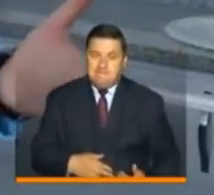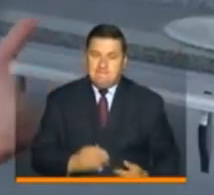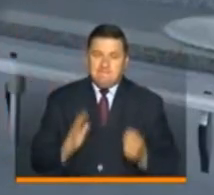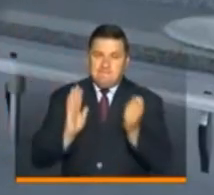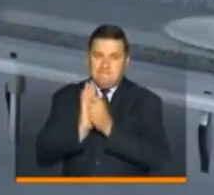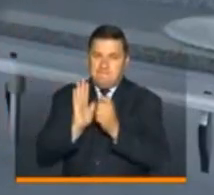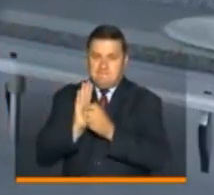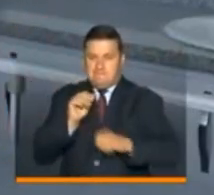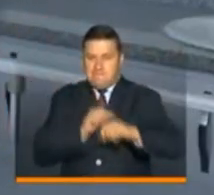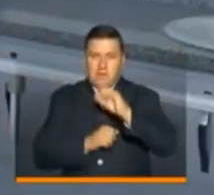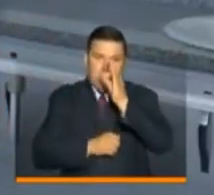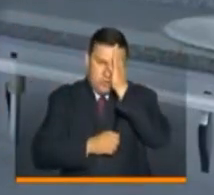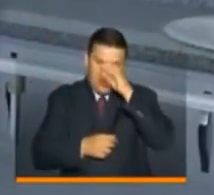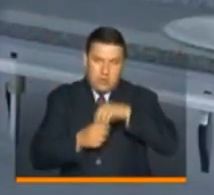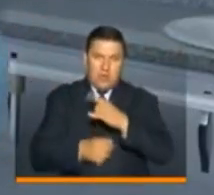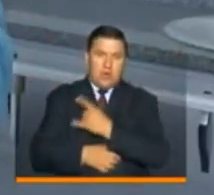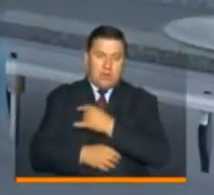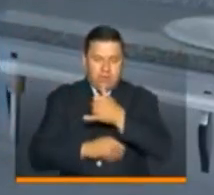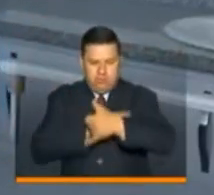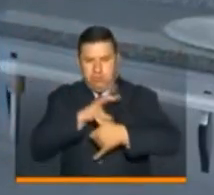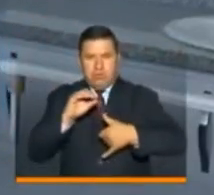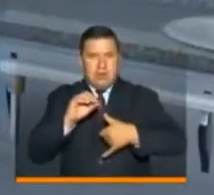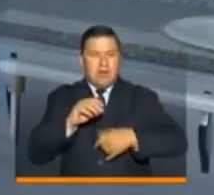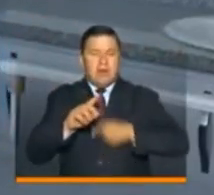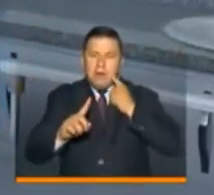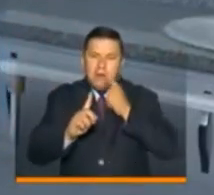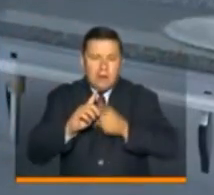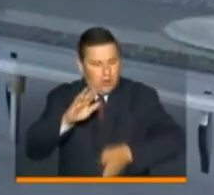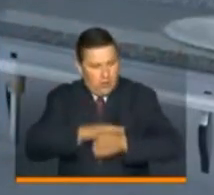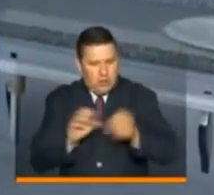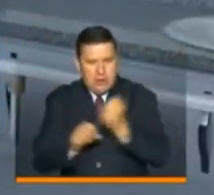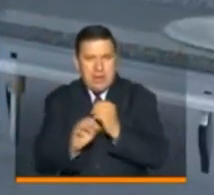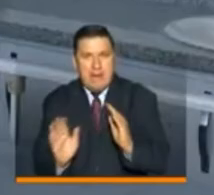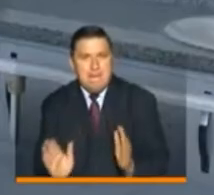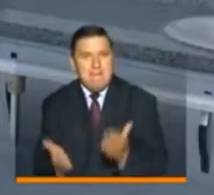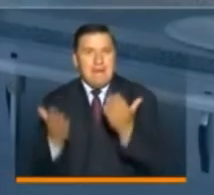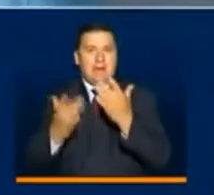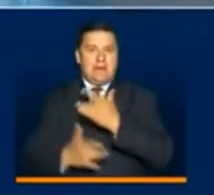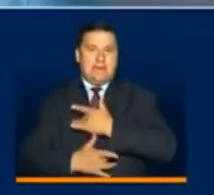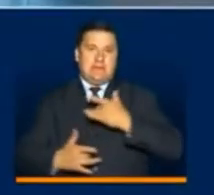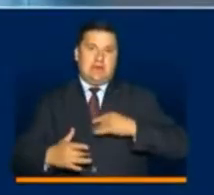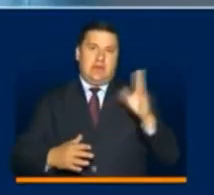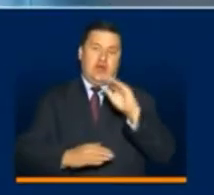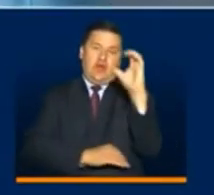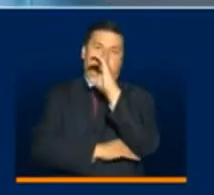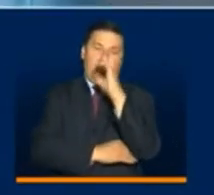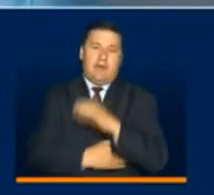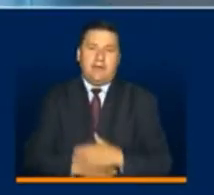de este renovado Hospital Universitario del Caribe, seguimos trabajando por el mejoramiento de la salud de todos los